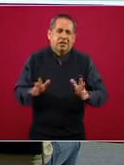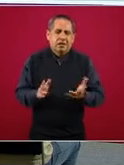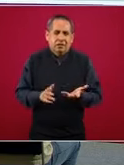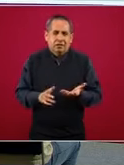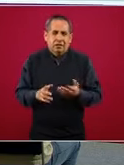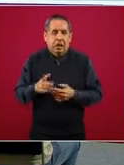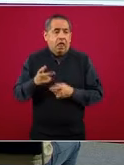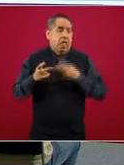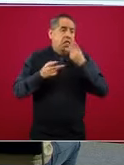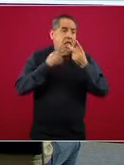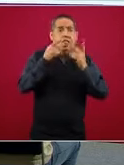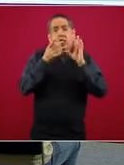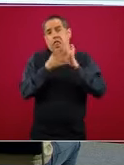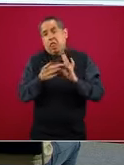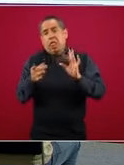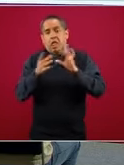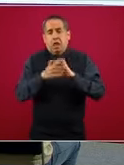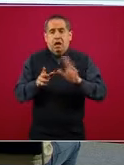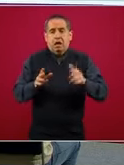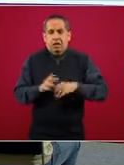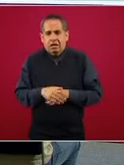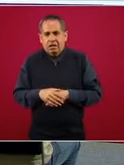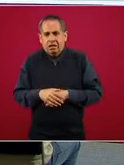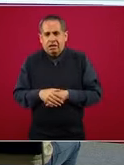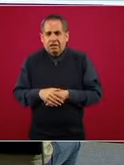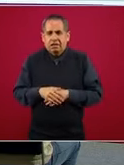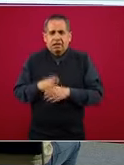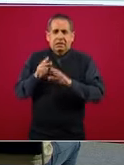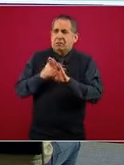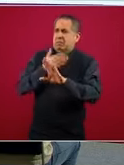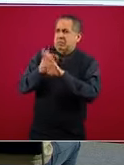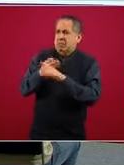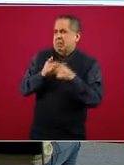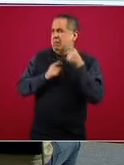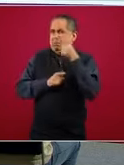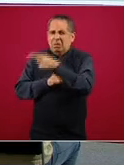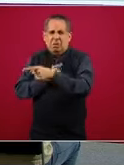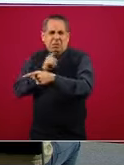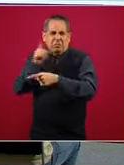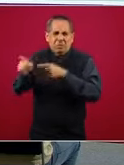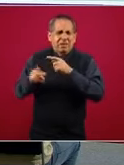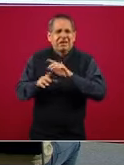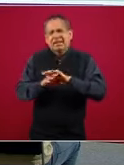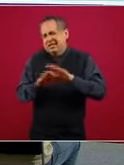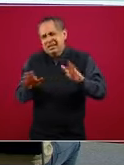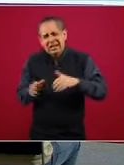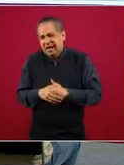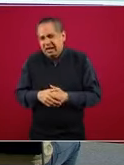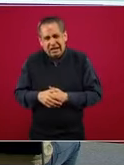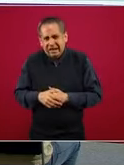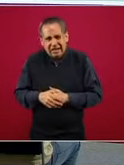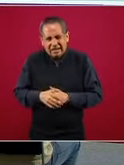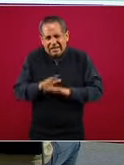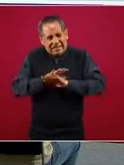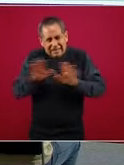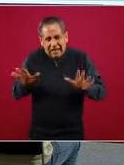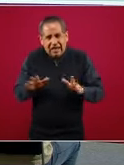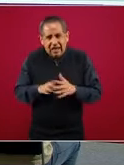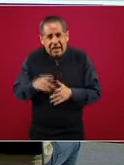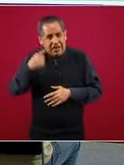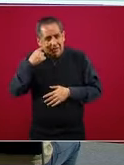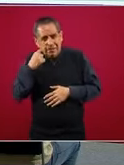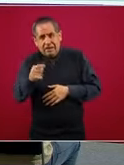ya este discurso de ataque, de polarización, de centrar. Ahí está lo que está ocurriendo y